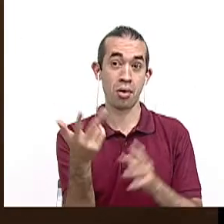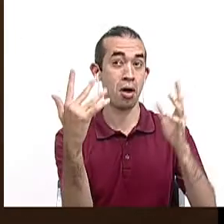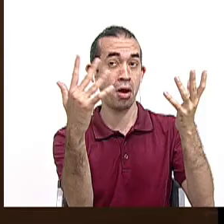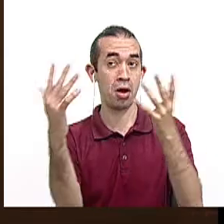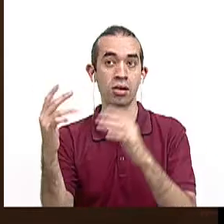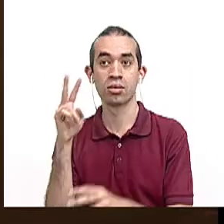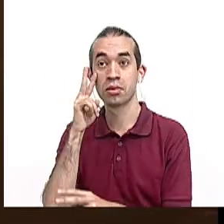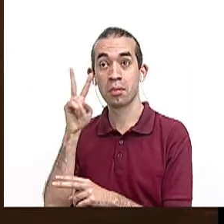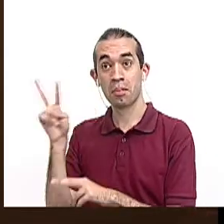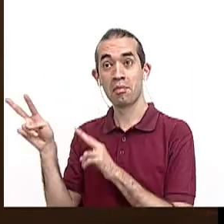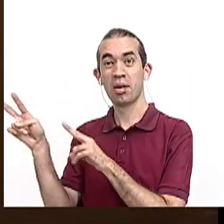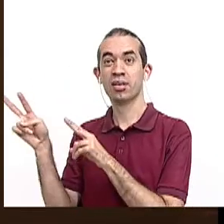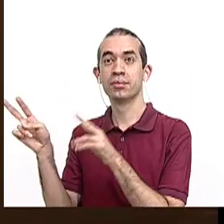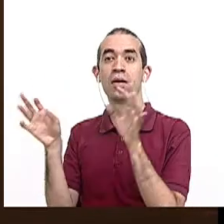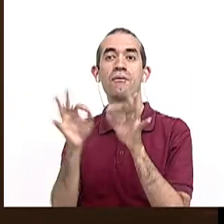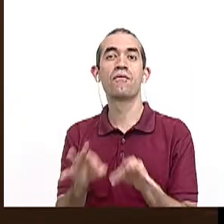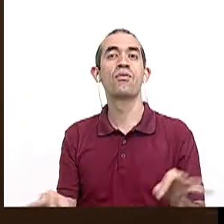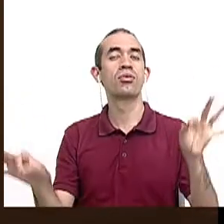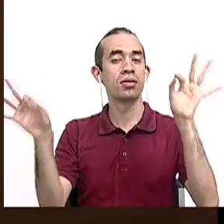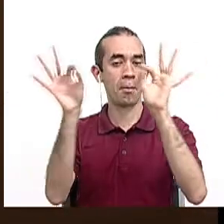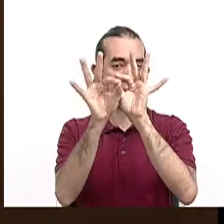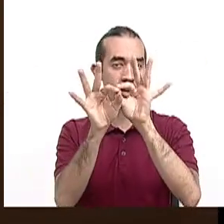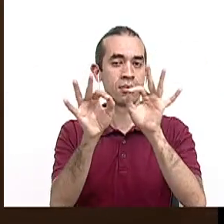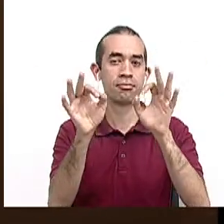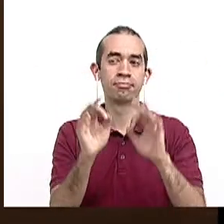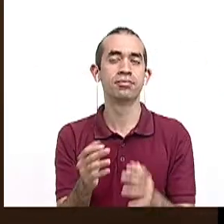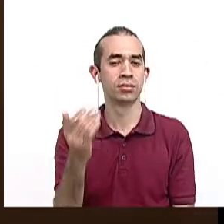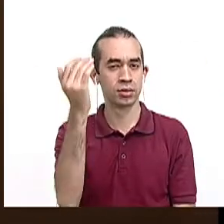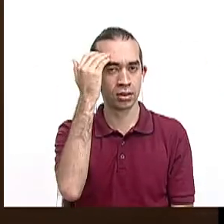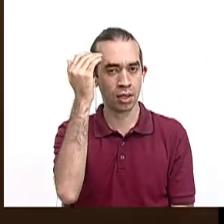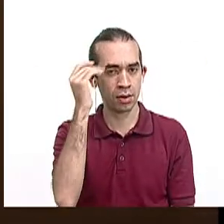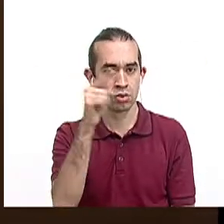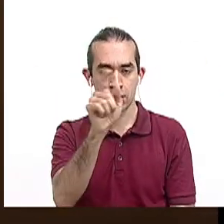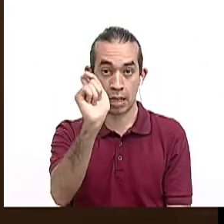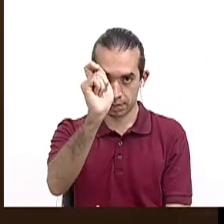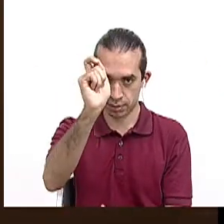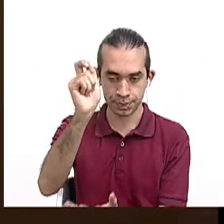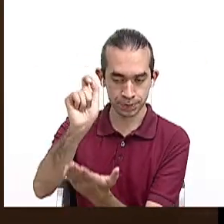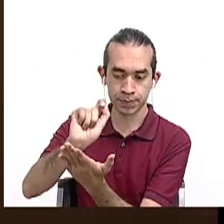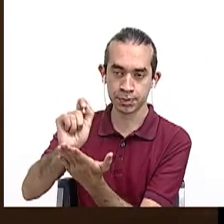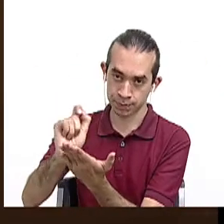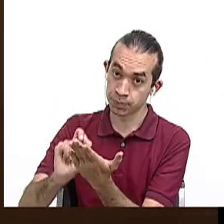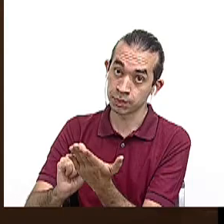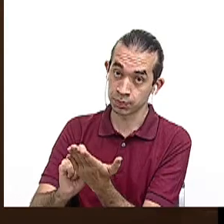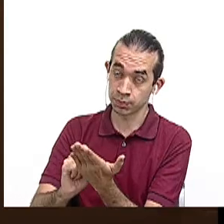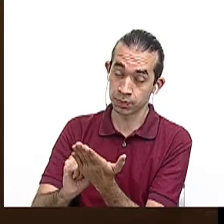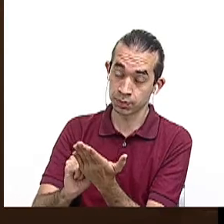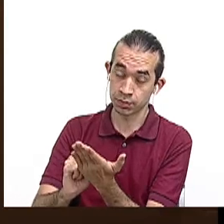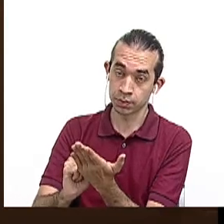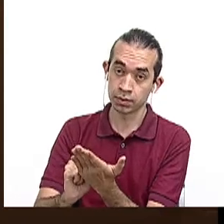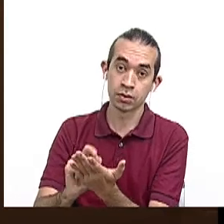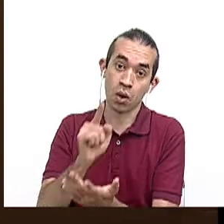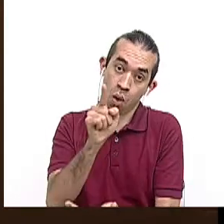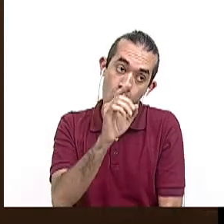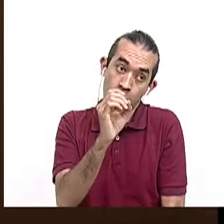también esto que es fundamental, y yo creo que es importante que alisten el lapicito y lo anoten, y si no, que lo guarden en su mente y en su